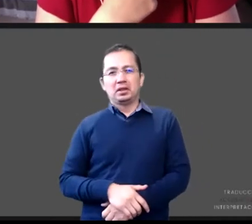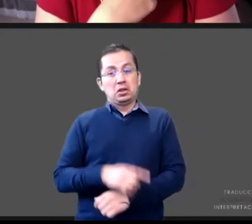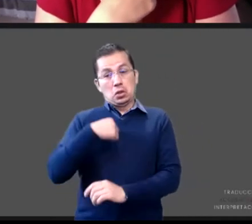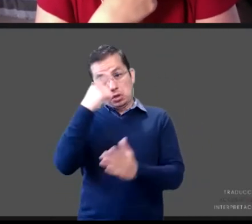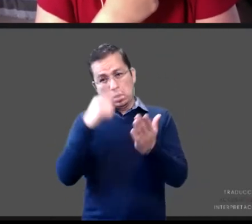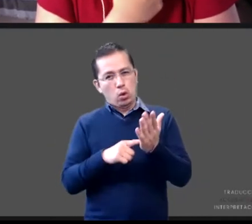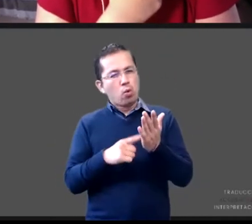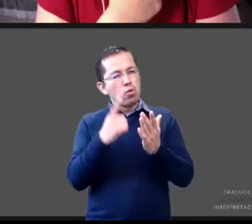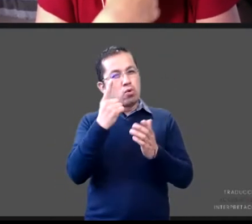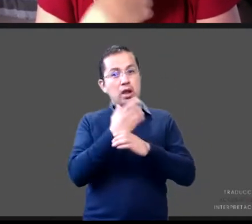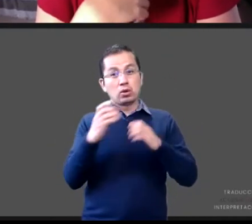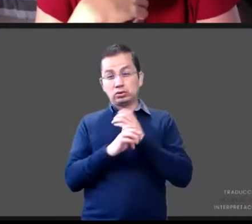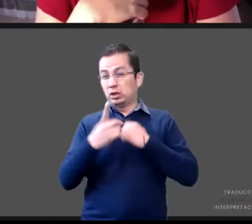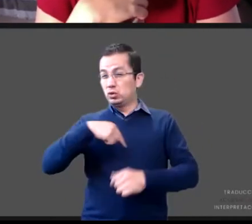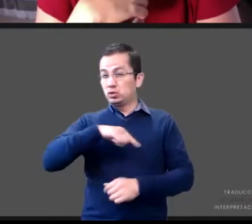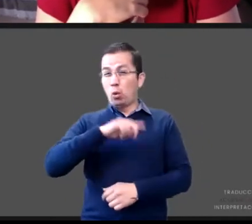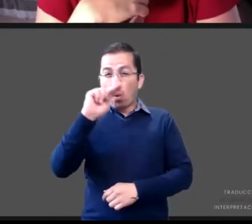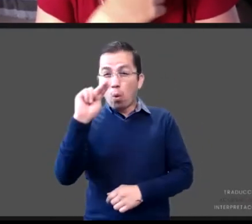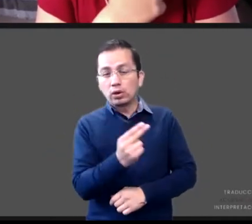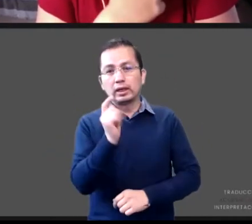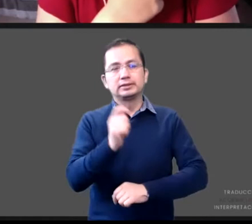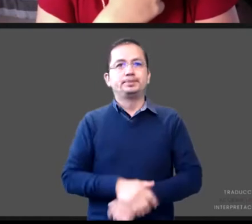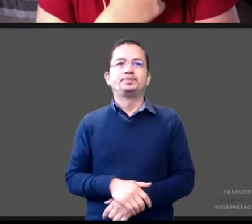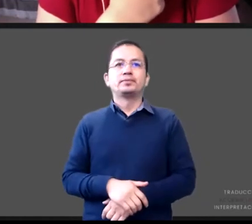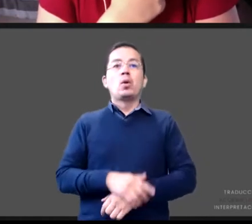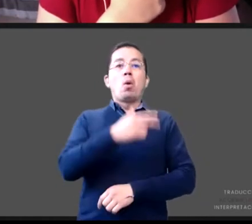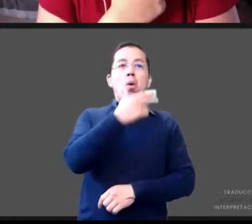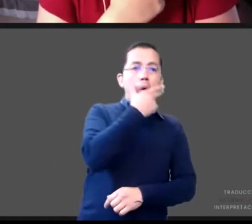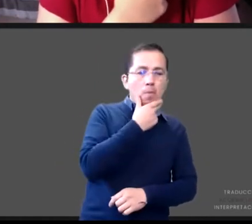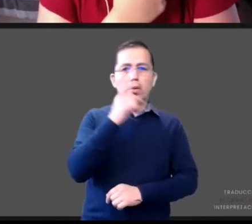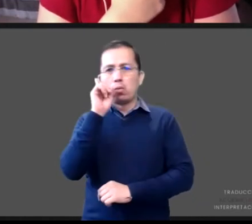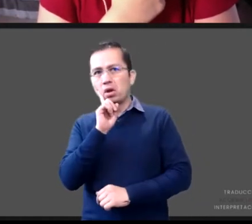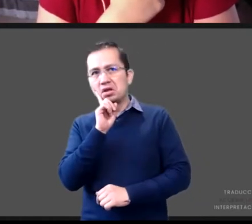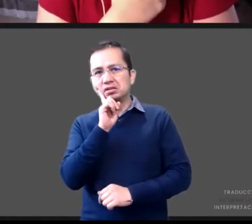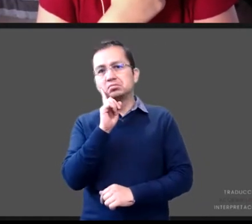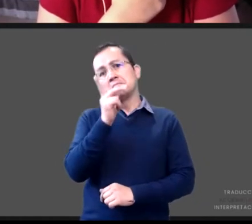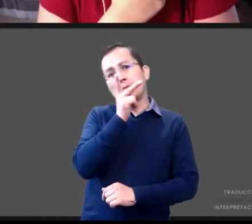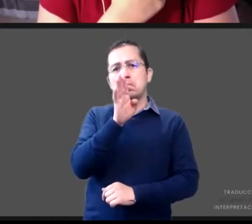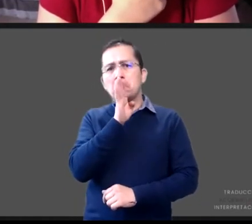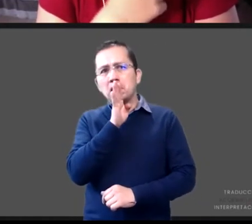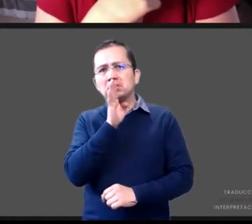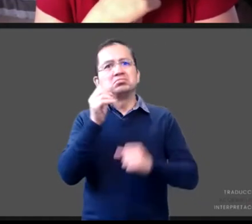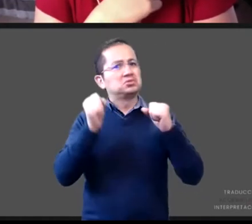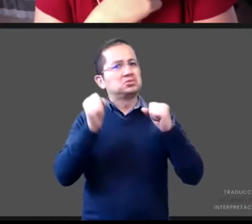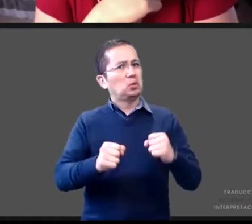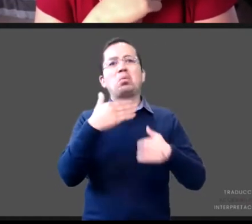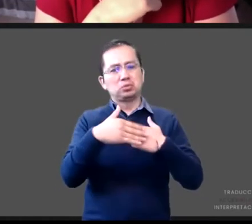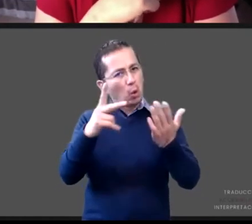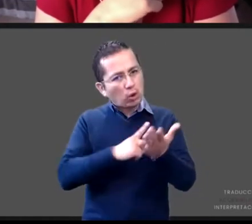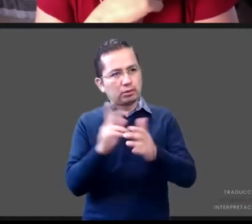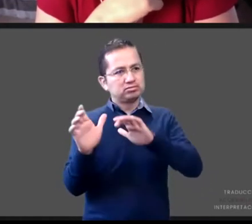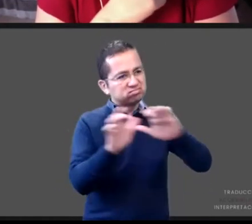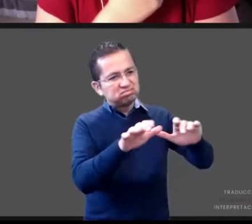y mujeres, padres, cuidadores, van a regresar a sus actividades económicas o ya regresaron a ellas. Sin embargo,